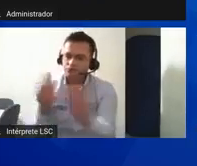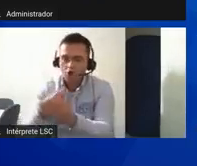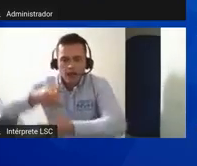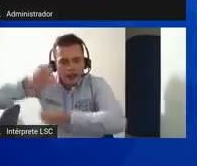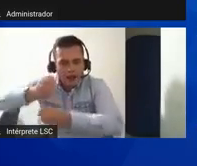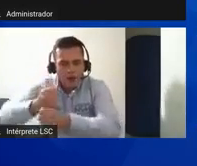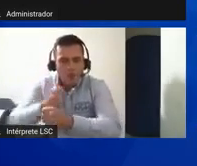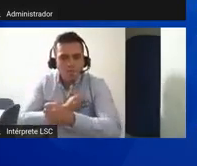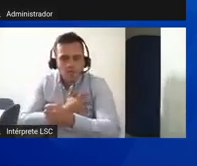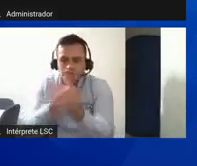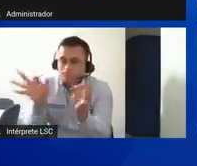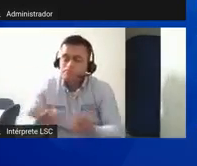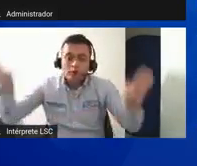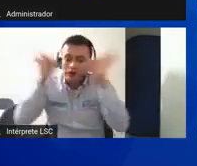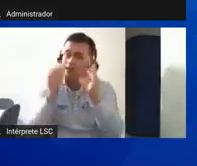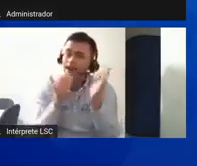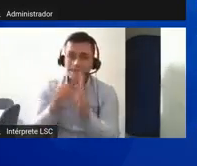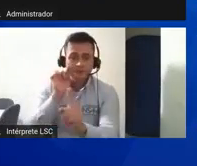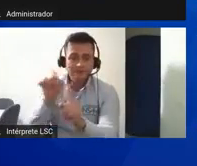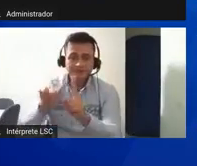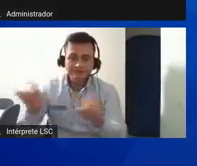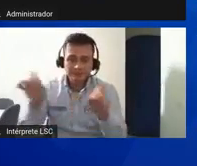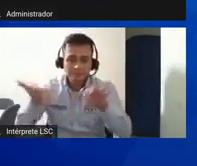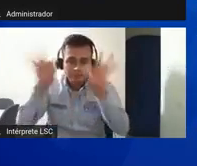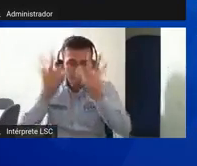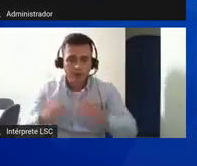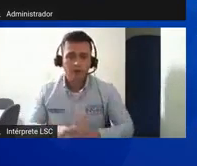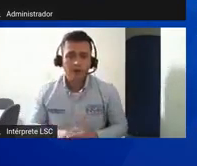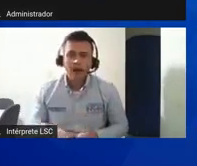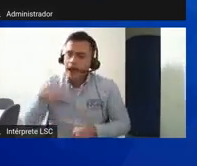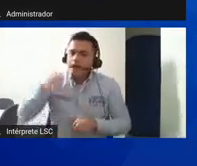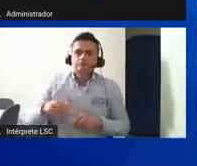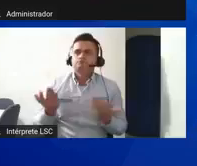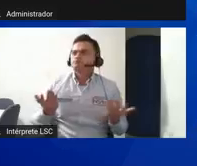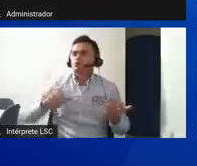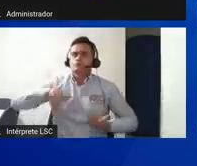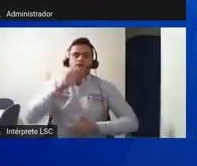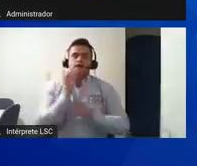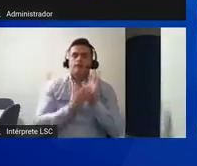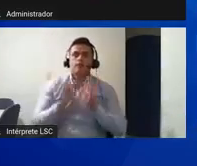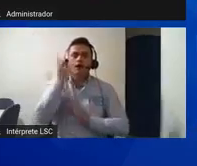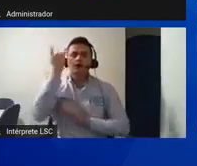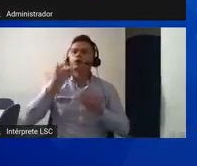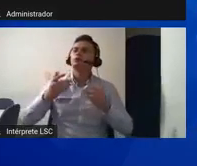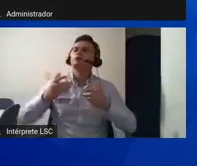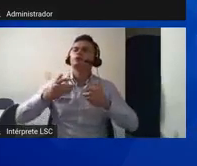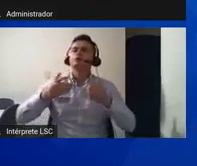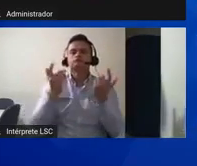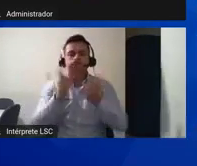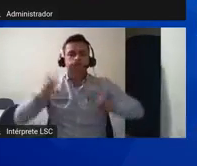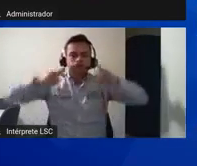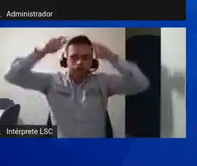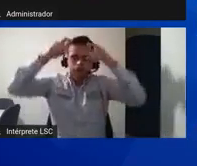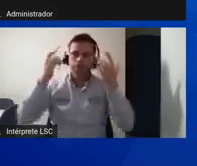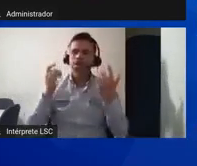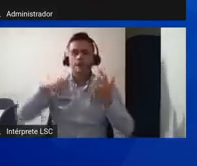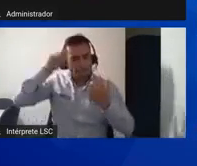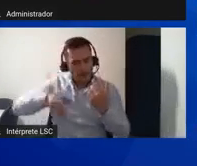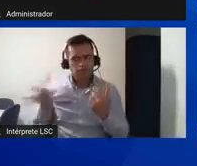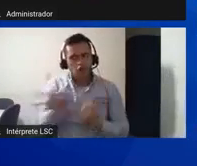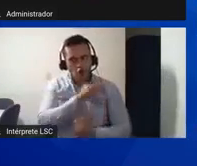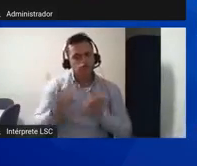oportunidades. Aquí no puede haber ningún congresista que no luche para fomentar la inclusión social,